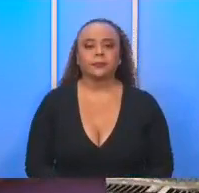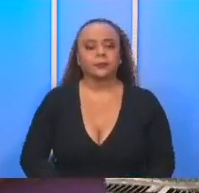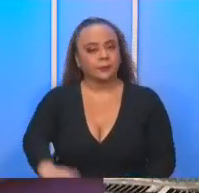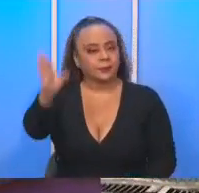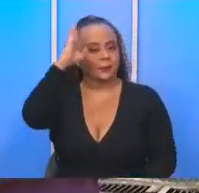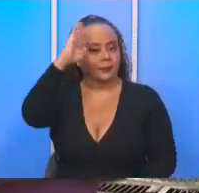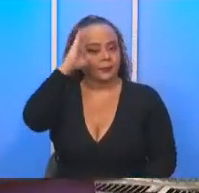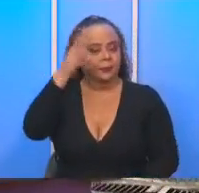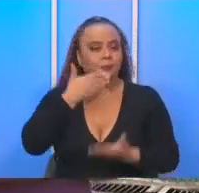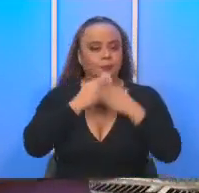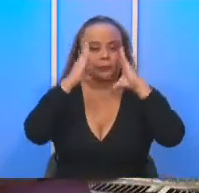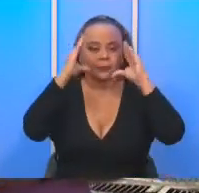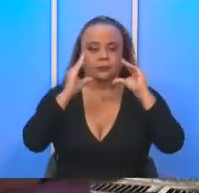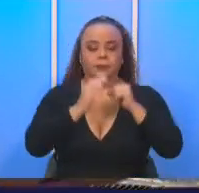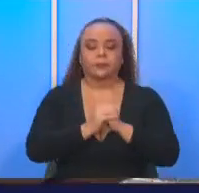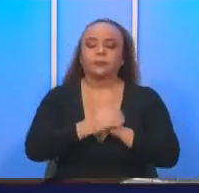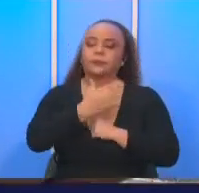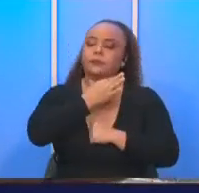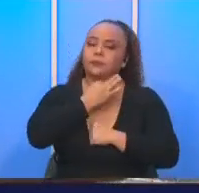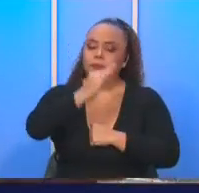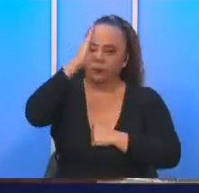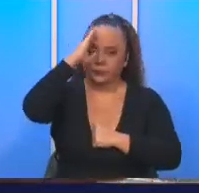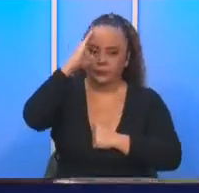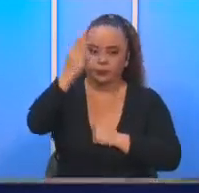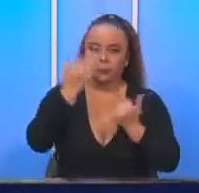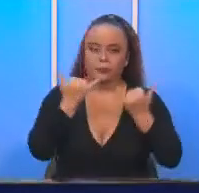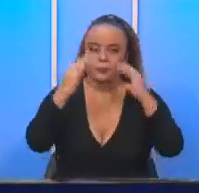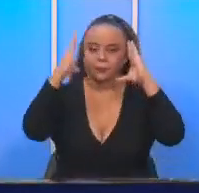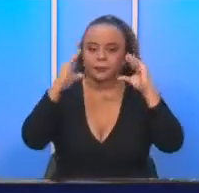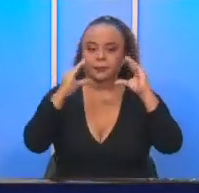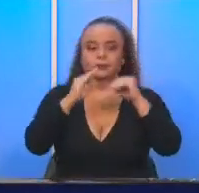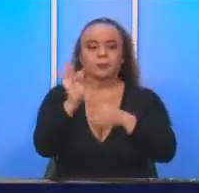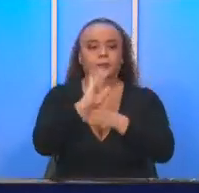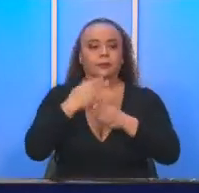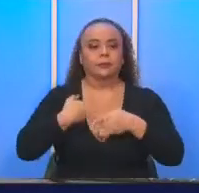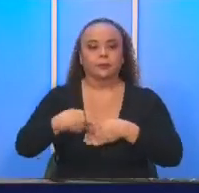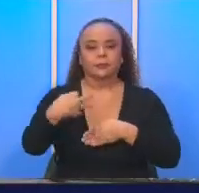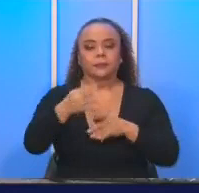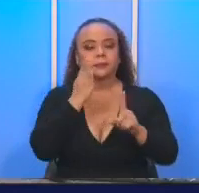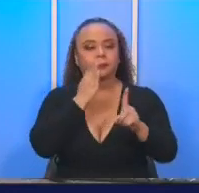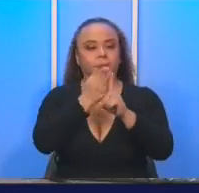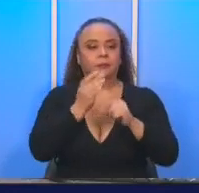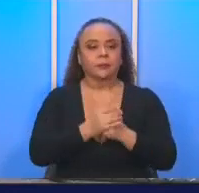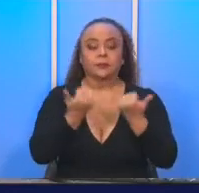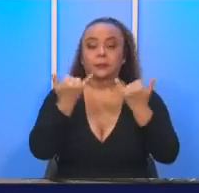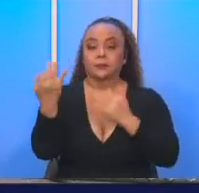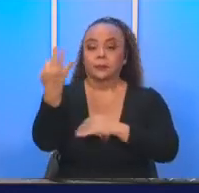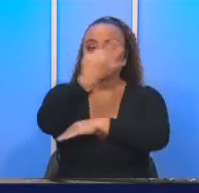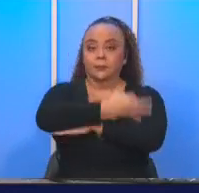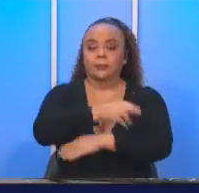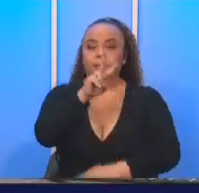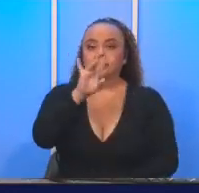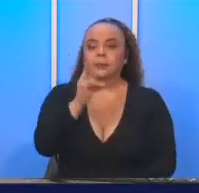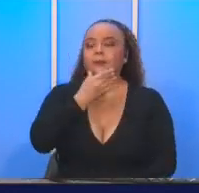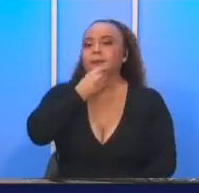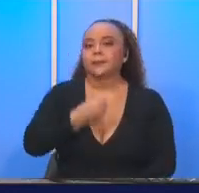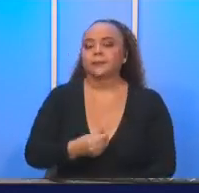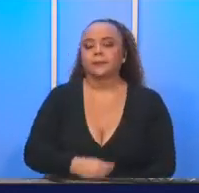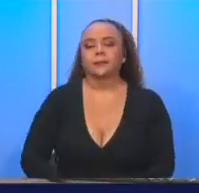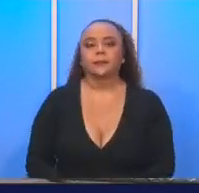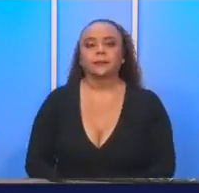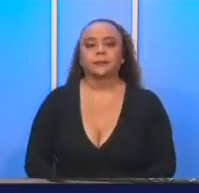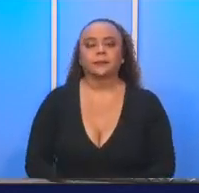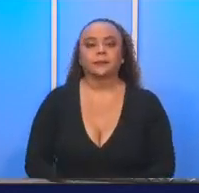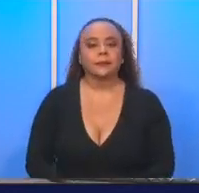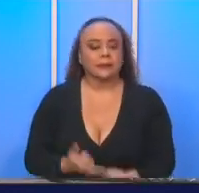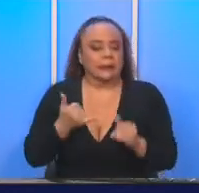Hola, ¿qué tal? Muy buenas tardes. Placer y gusto saludarle en esta tarde de Telediario en directo, ya en fecha del 28 de diciembre. Y conforme